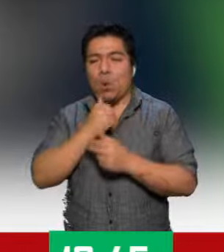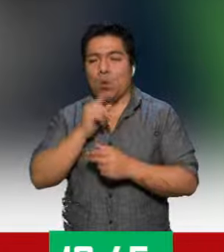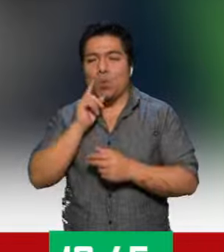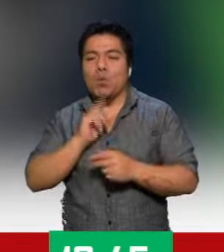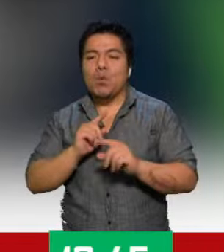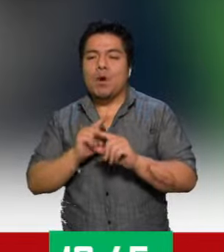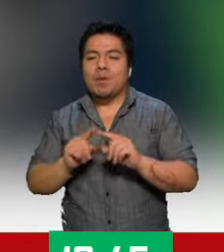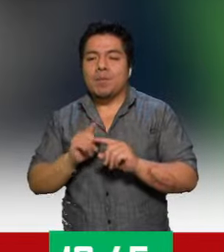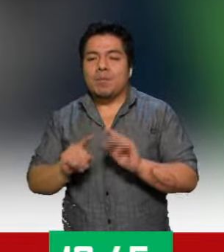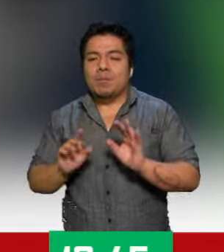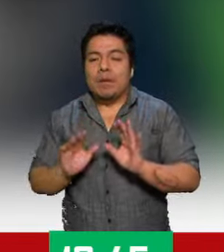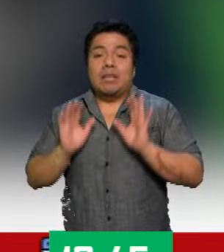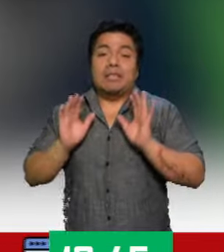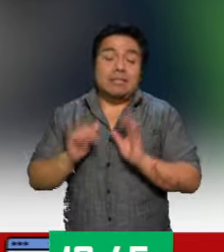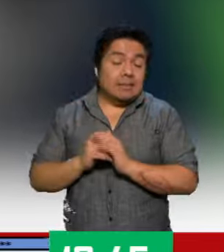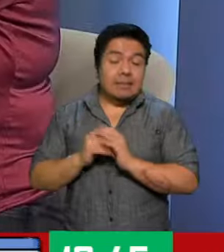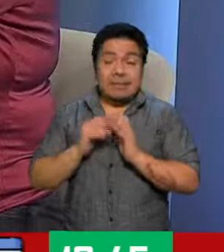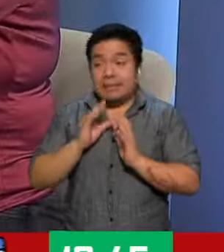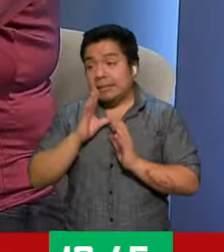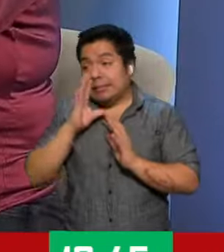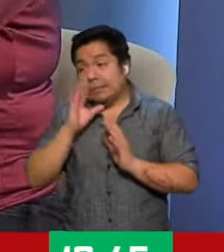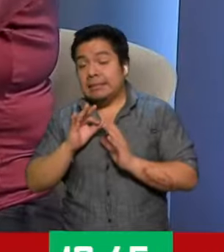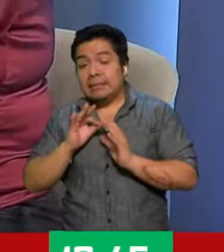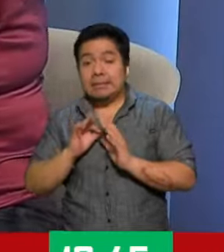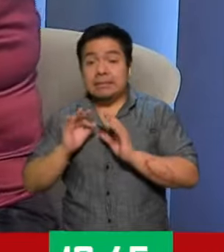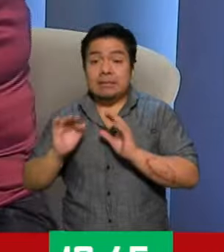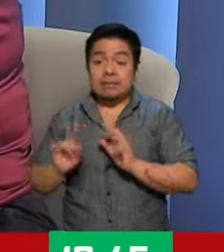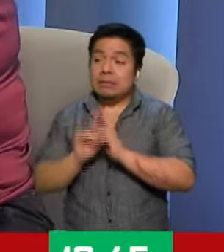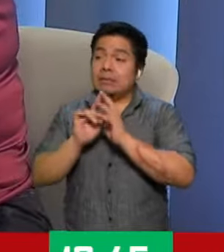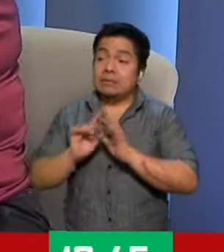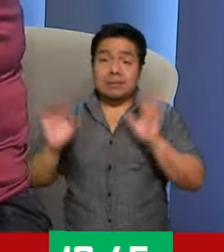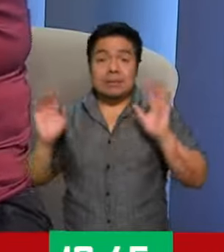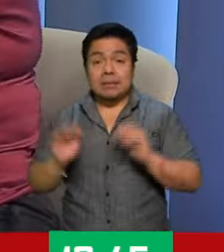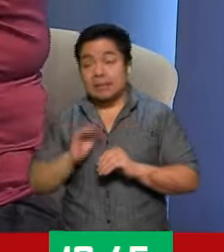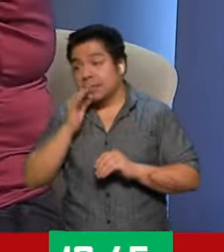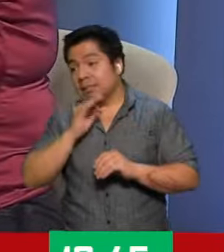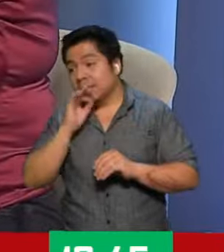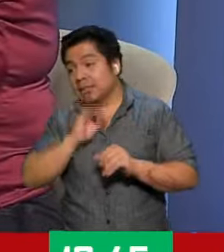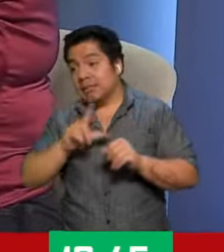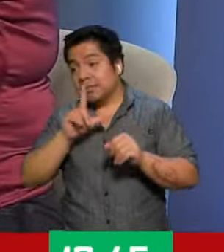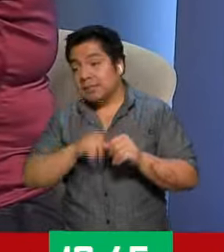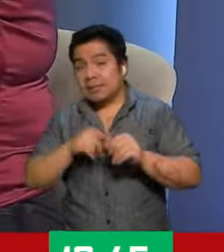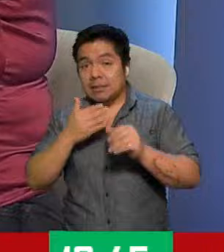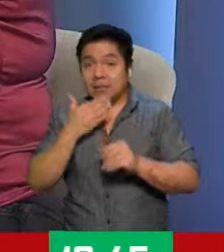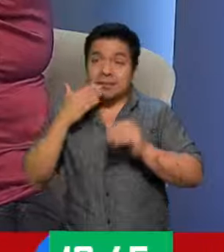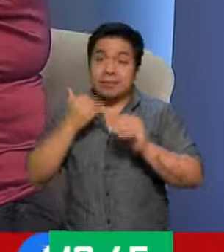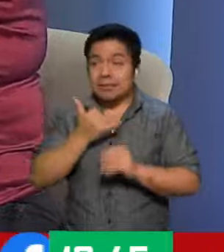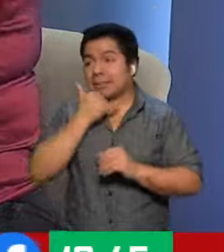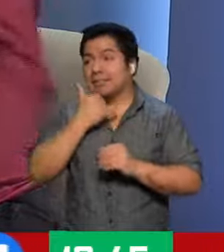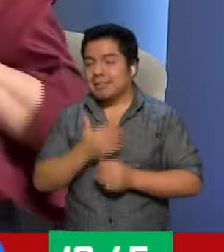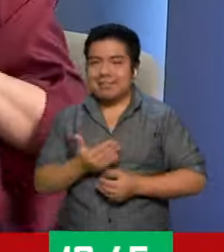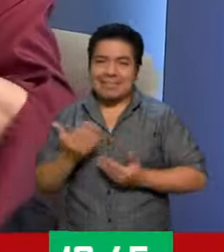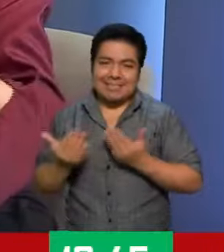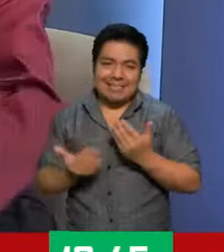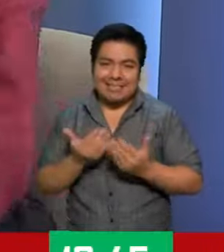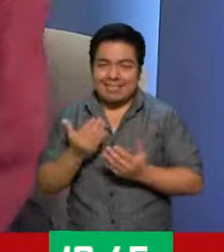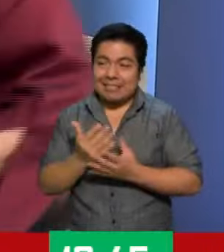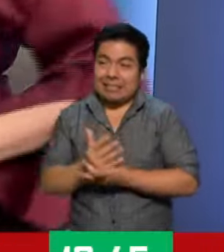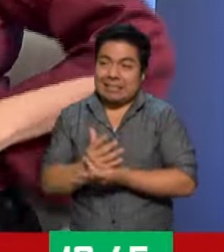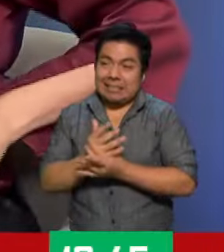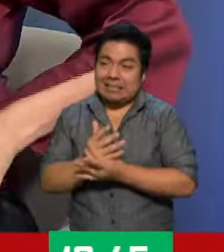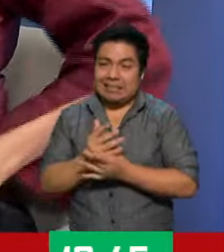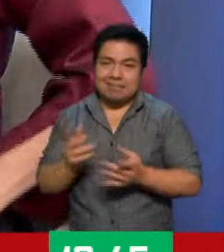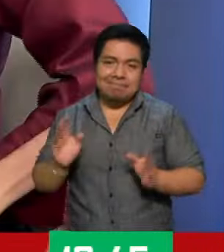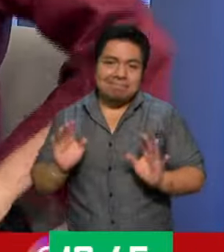así como que, ay, se equivocan y de repente aparecen en el festival. ¿Qué hacíamos aquí? Ups. Va a ver qué rato voy a estar bailando con todo. Me dijeron